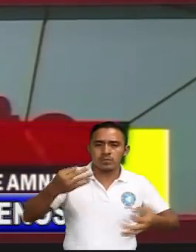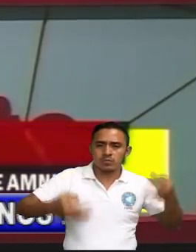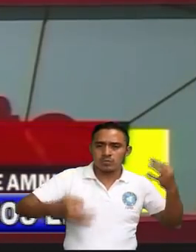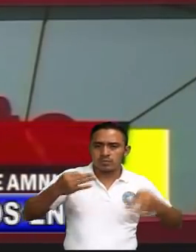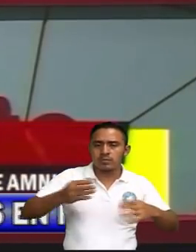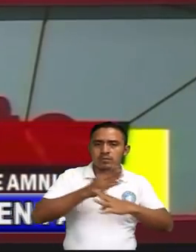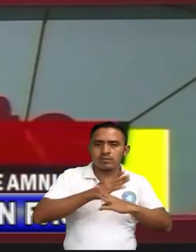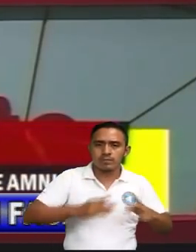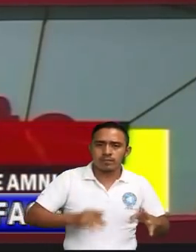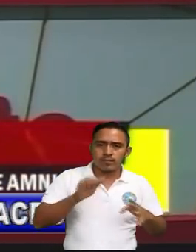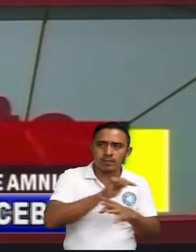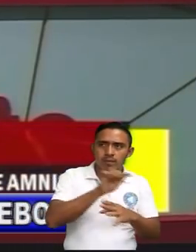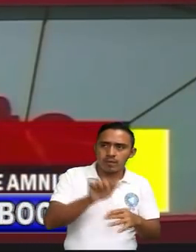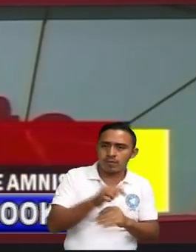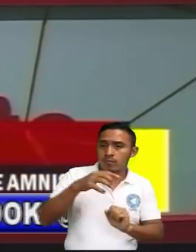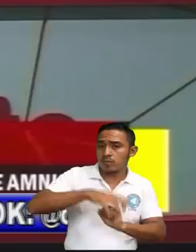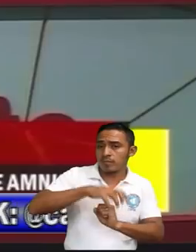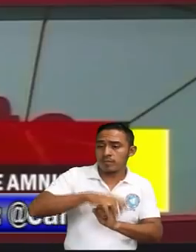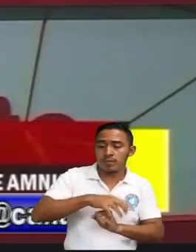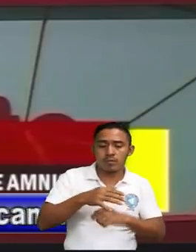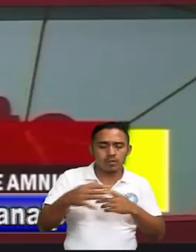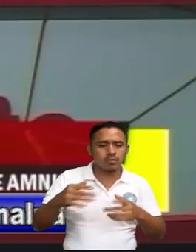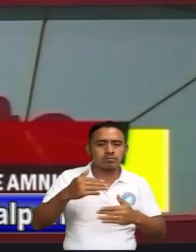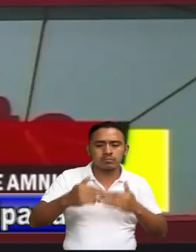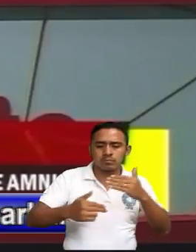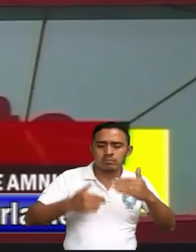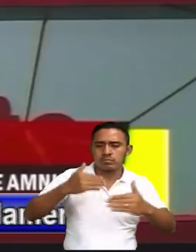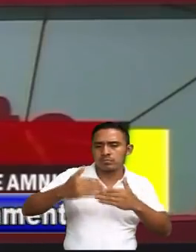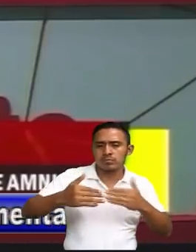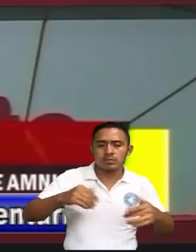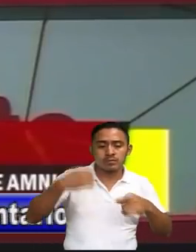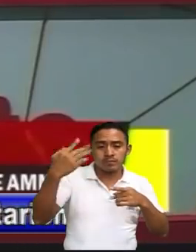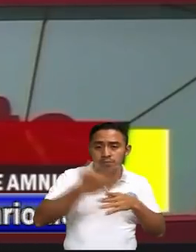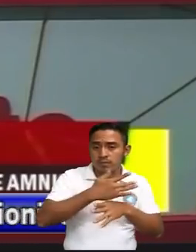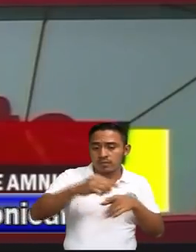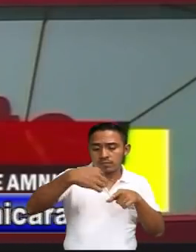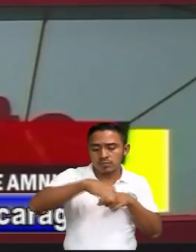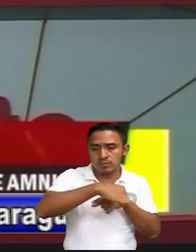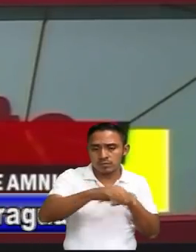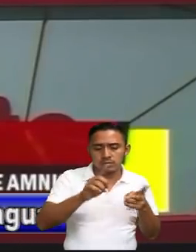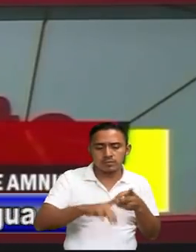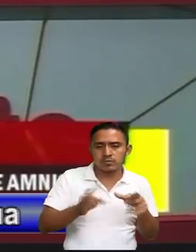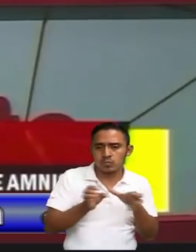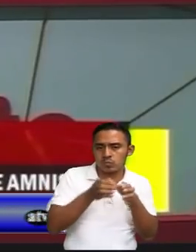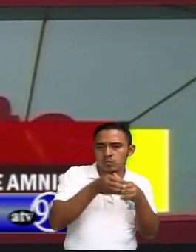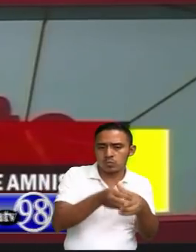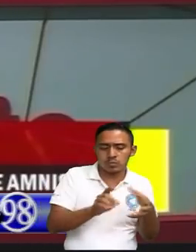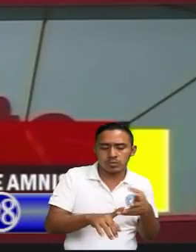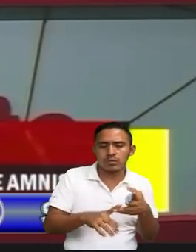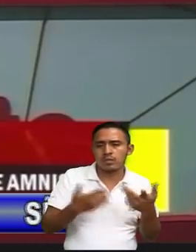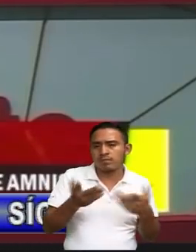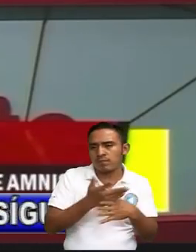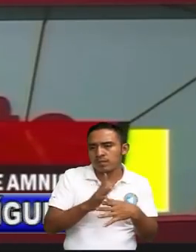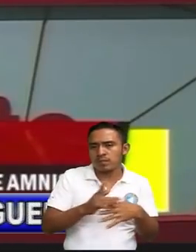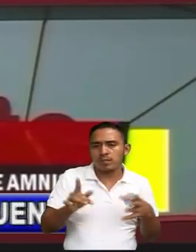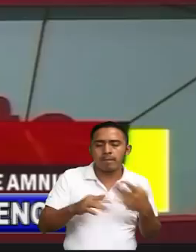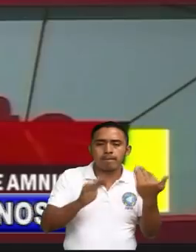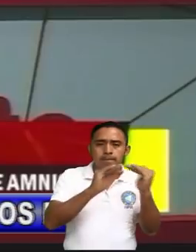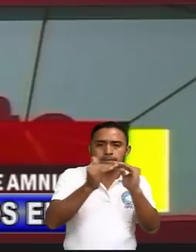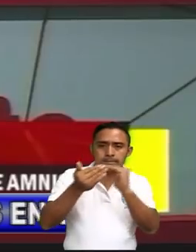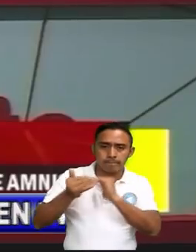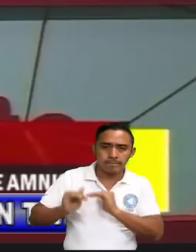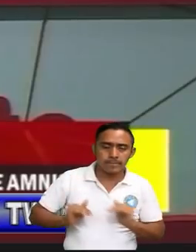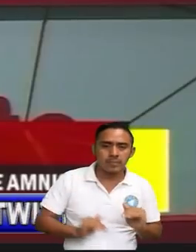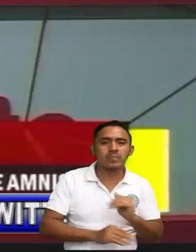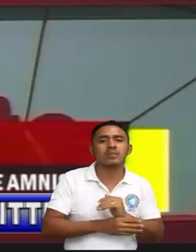paz. Esas son comisiones que se van formando en los municipios, en las comunidades, en las localidades, en los barrios,